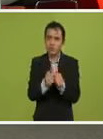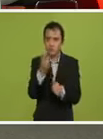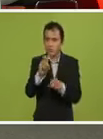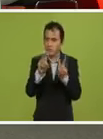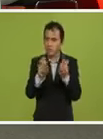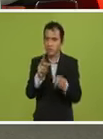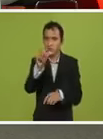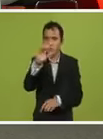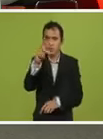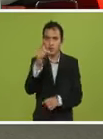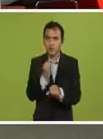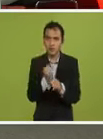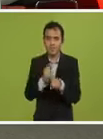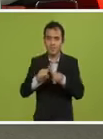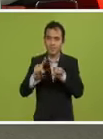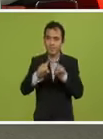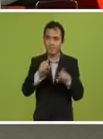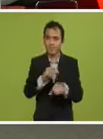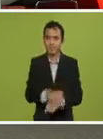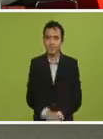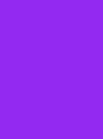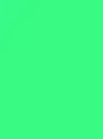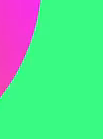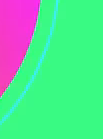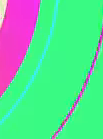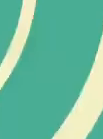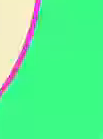de PACs y de redes sociales.